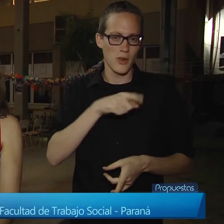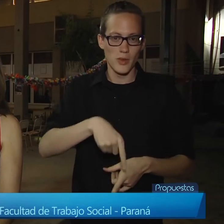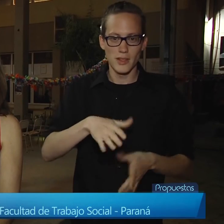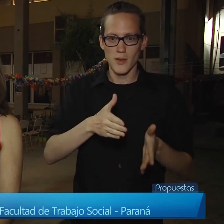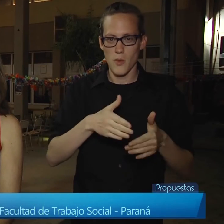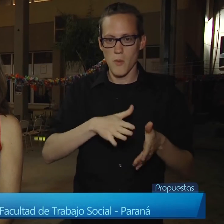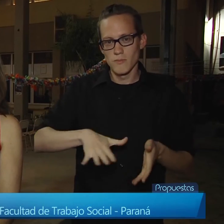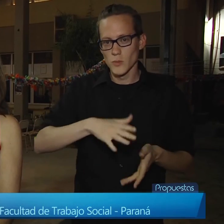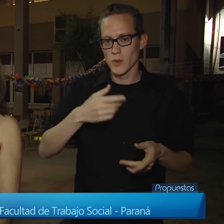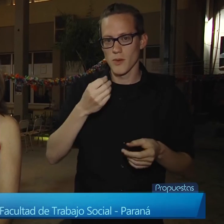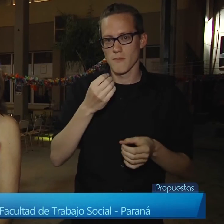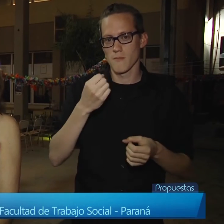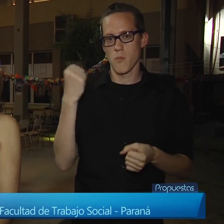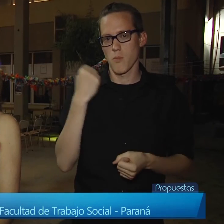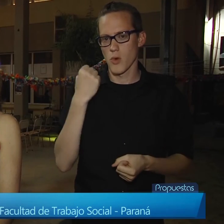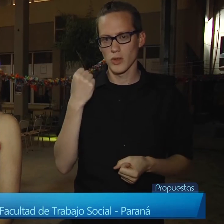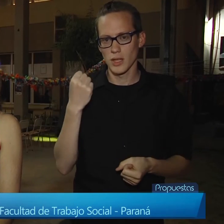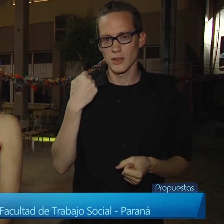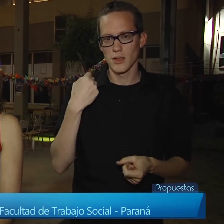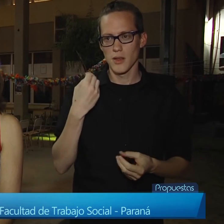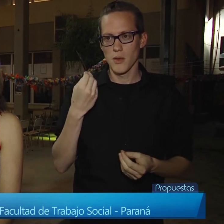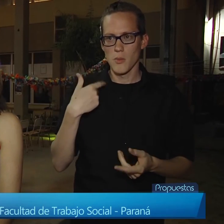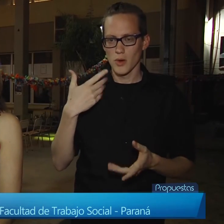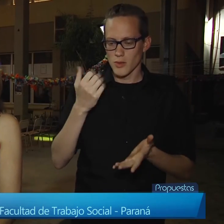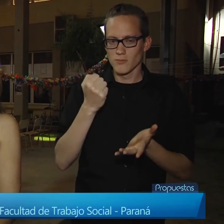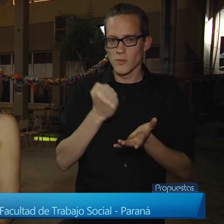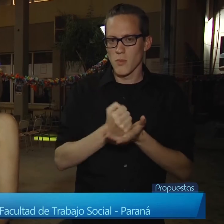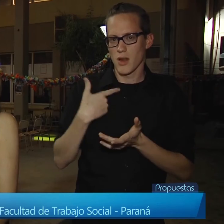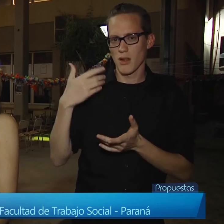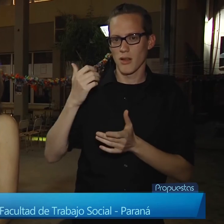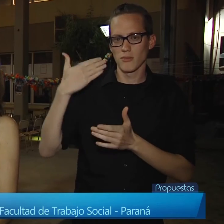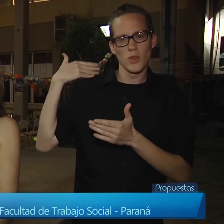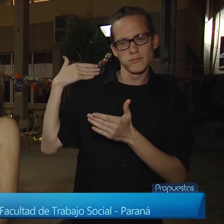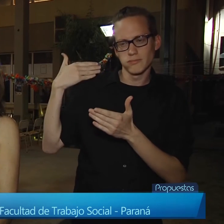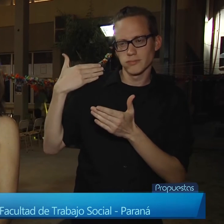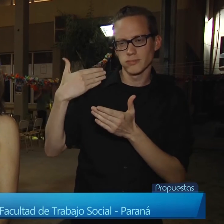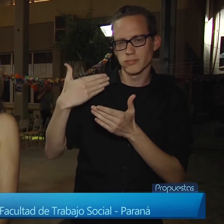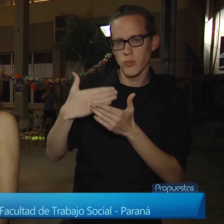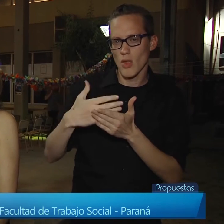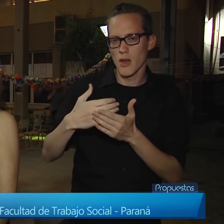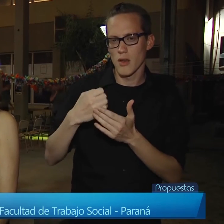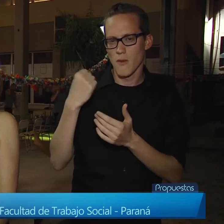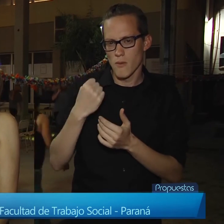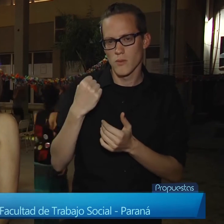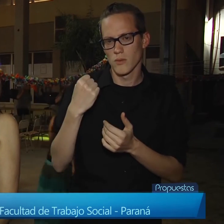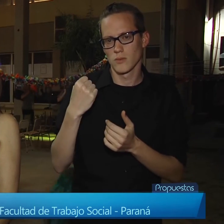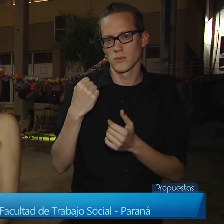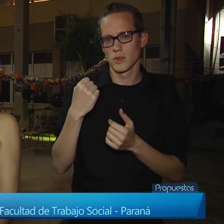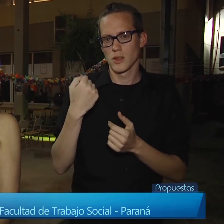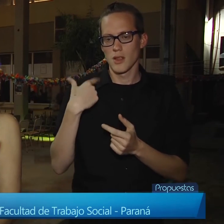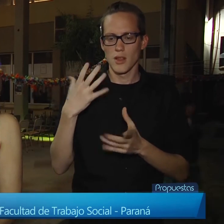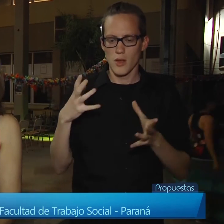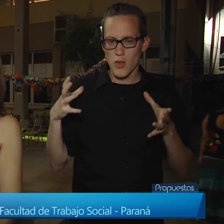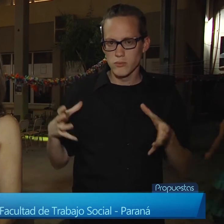la facultad es un momento importante que de alguna manera es la síntesis de una historia fuerte, de